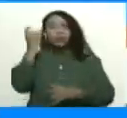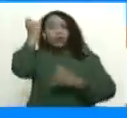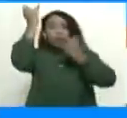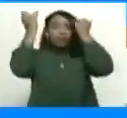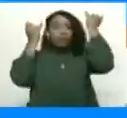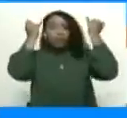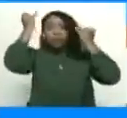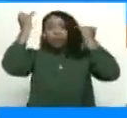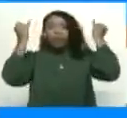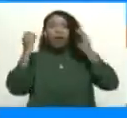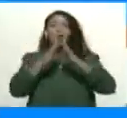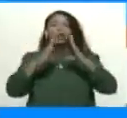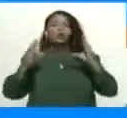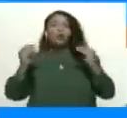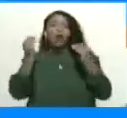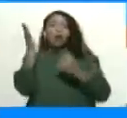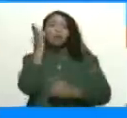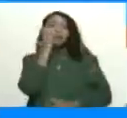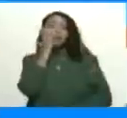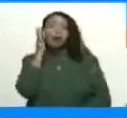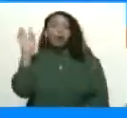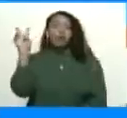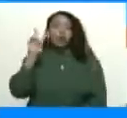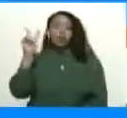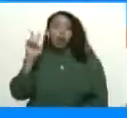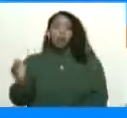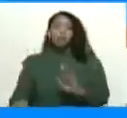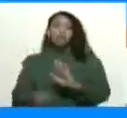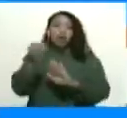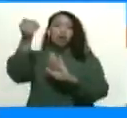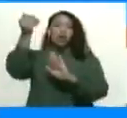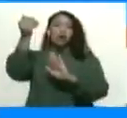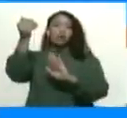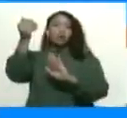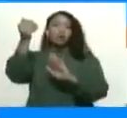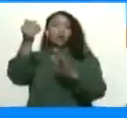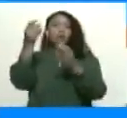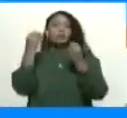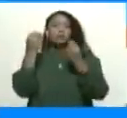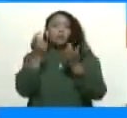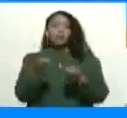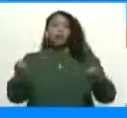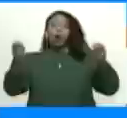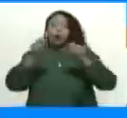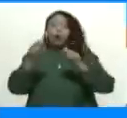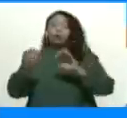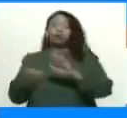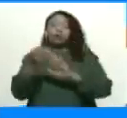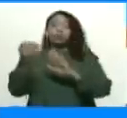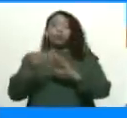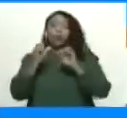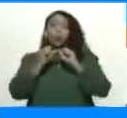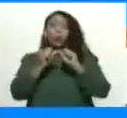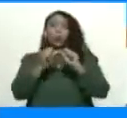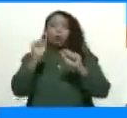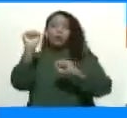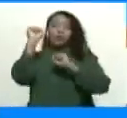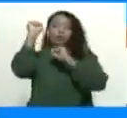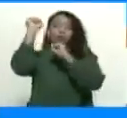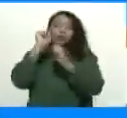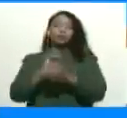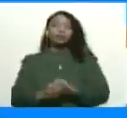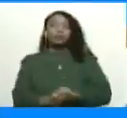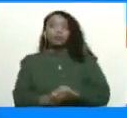creatividad, y que todas las madres venezolanas afectadas por el bloqueo y por las sanciones siguen venciendo.